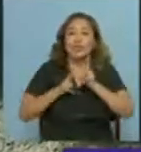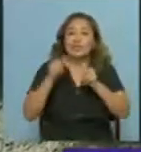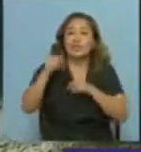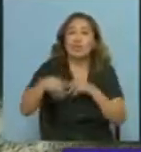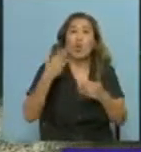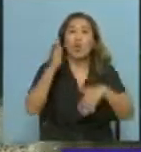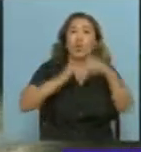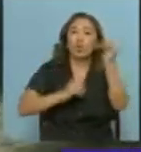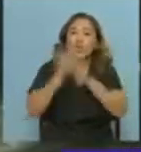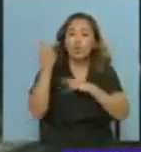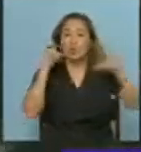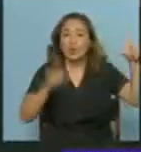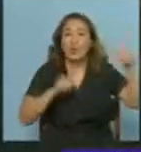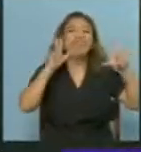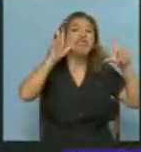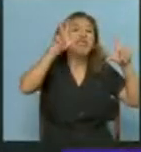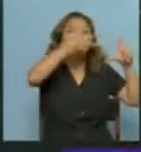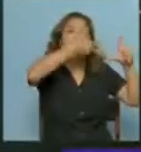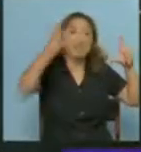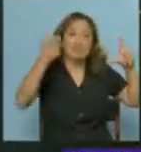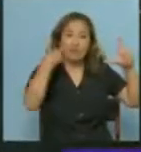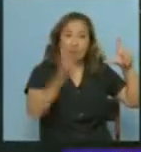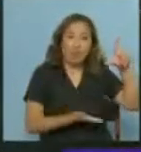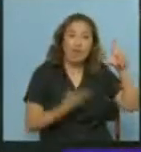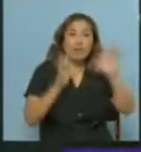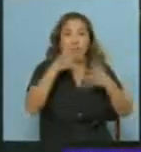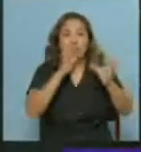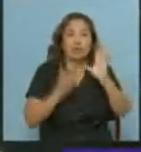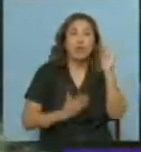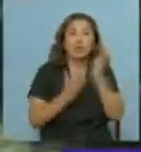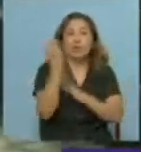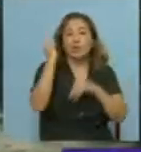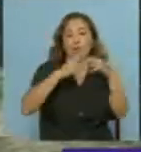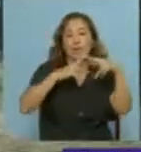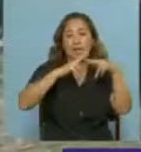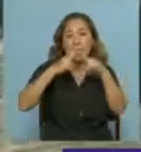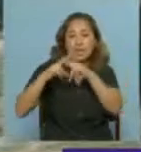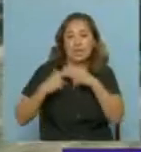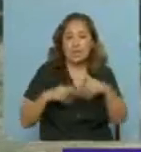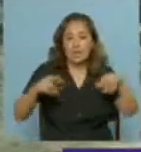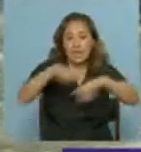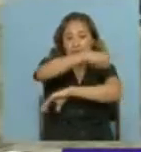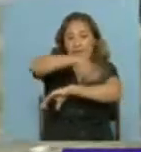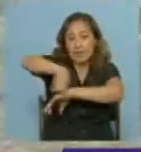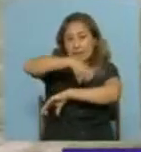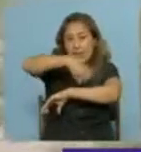Reiteramos las obras, 3 semanas aproximadamente será el plazo para